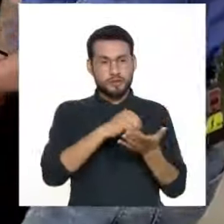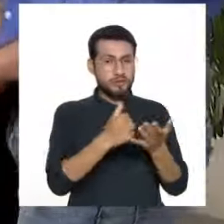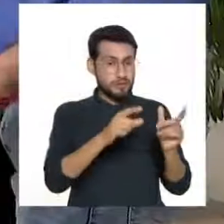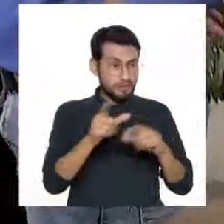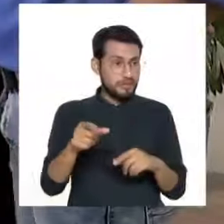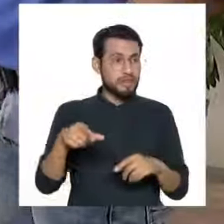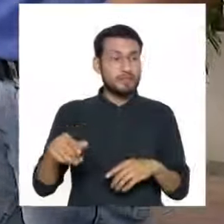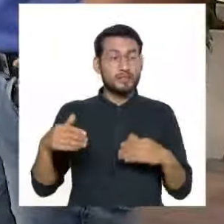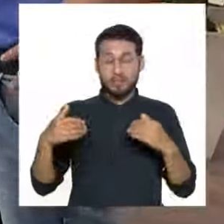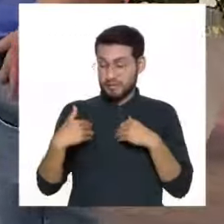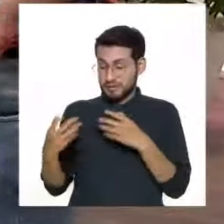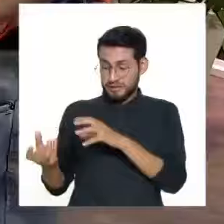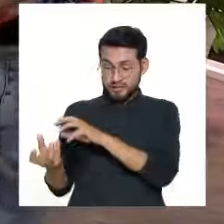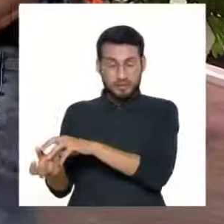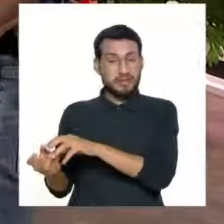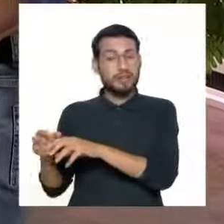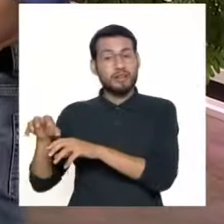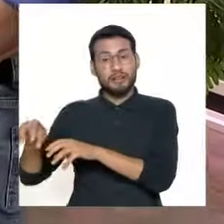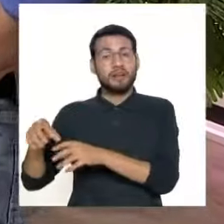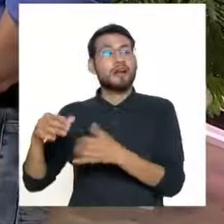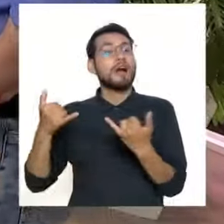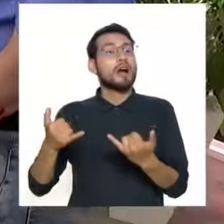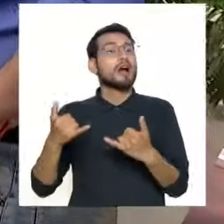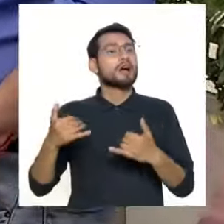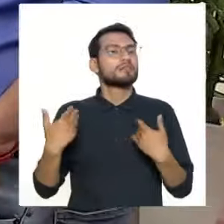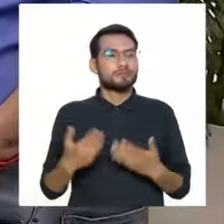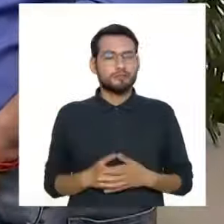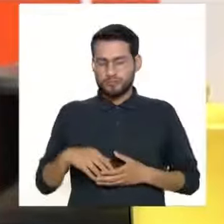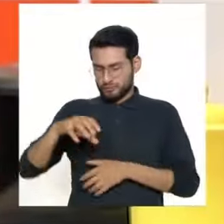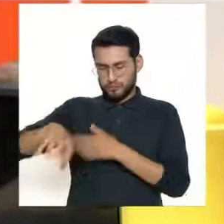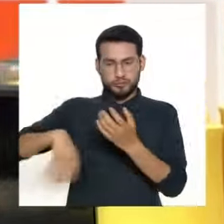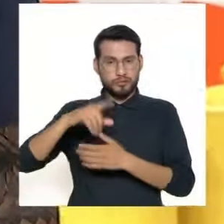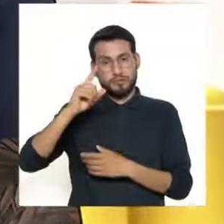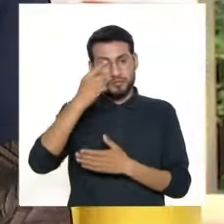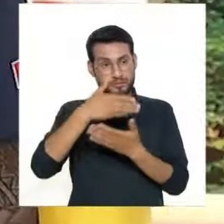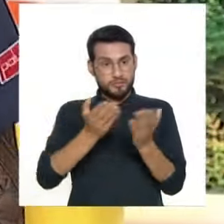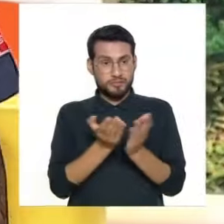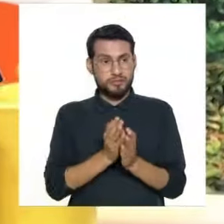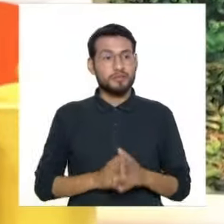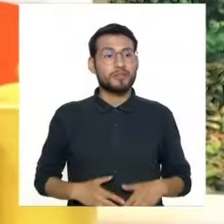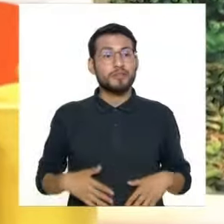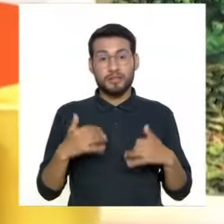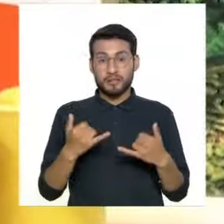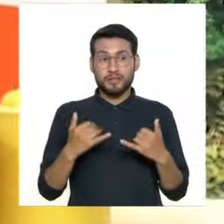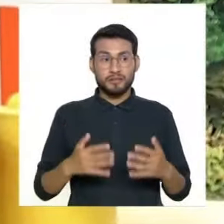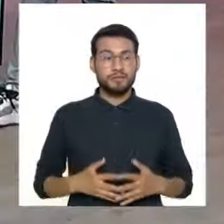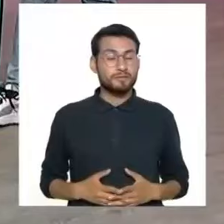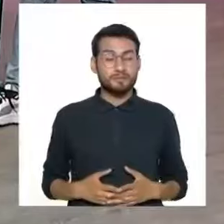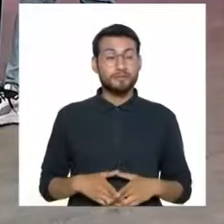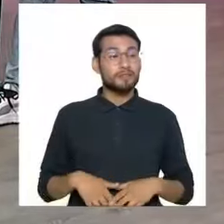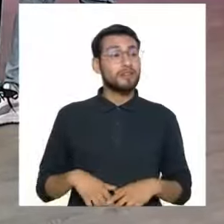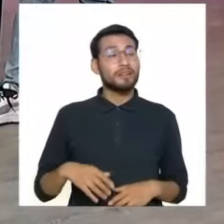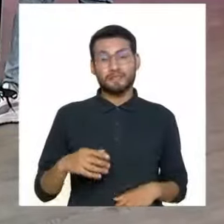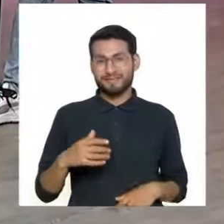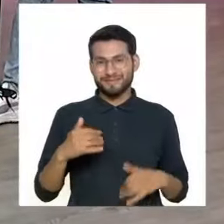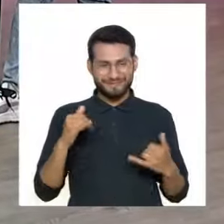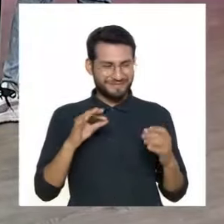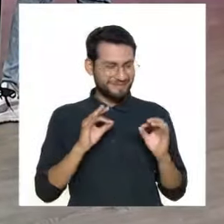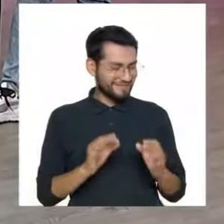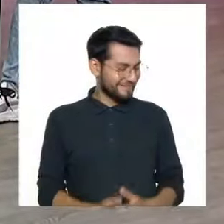Esta es la base que la tienen congelada y por eso vamos a hacer la mezcla y vamos a hacer el primer plato Así que para la mesa